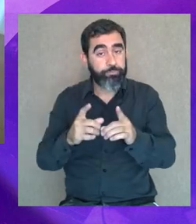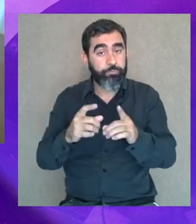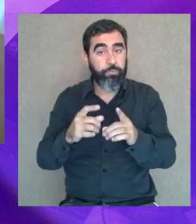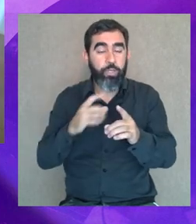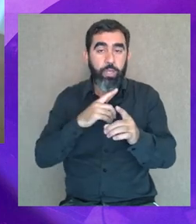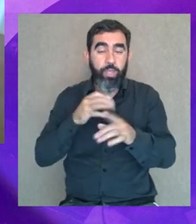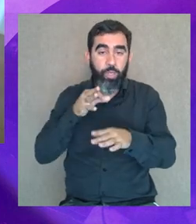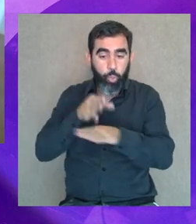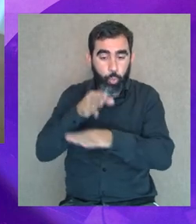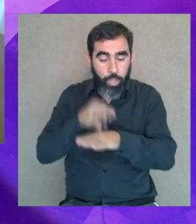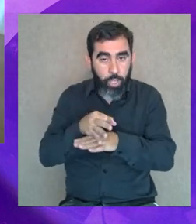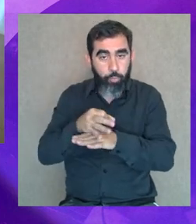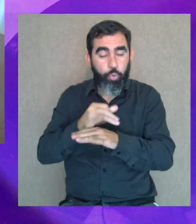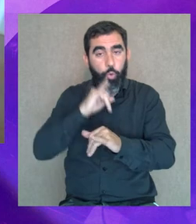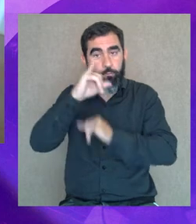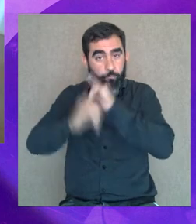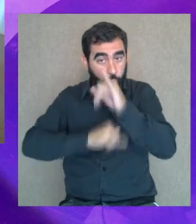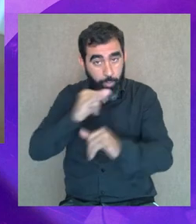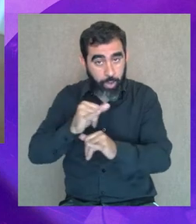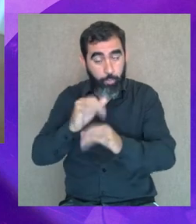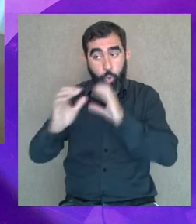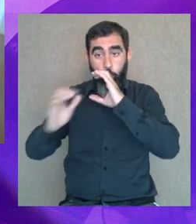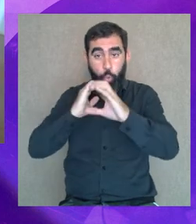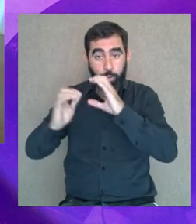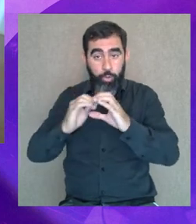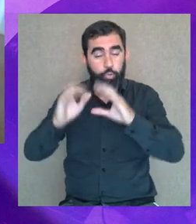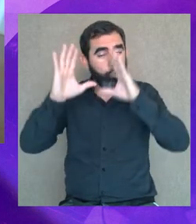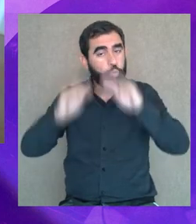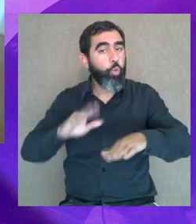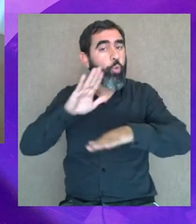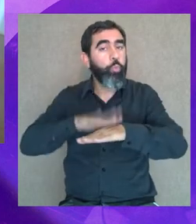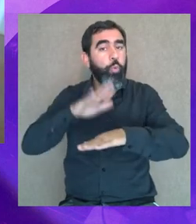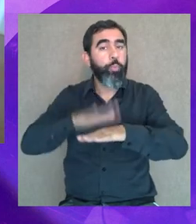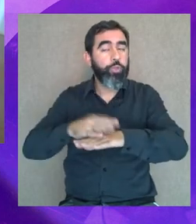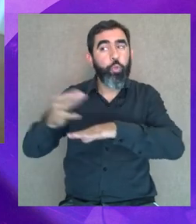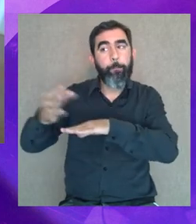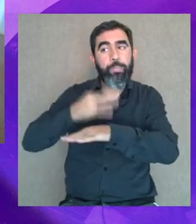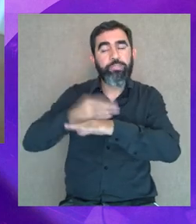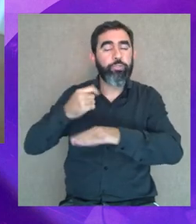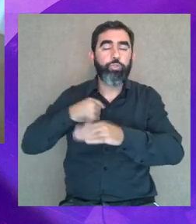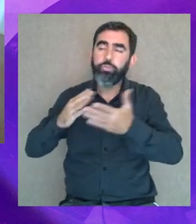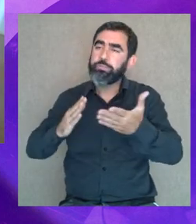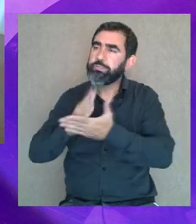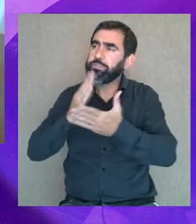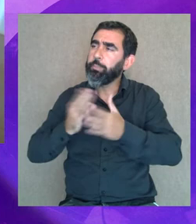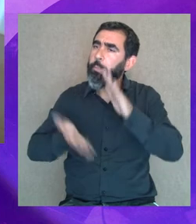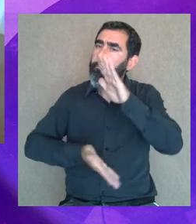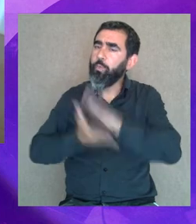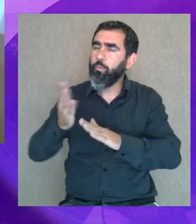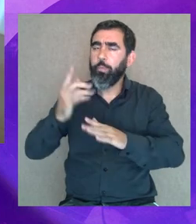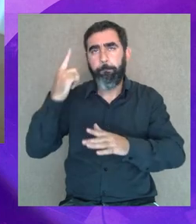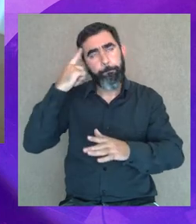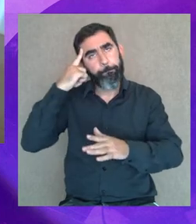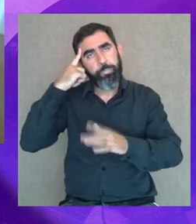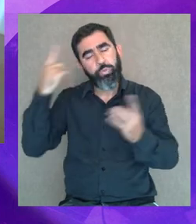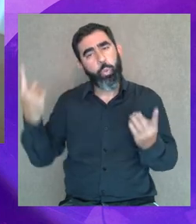que formamos que comunicamos y que además ellos todo el tiempo nos están yo me voy siempre pensando en los